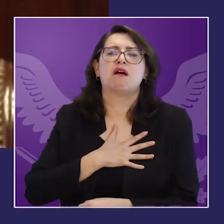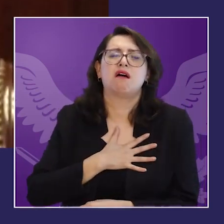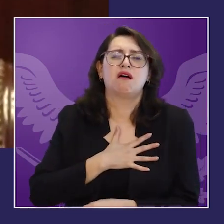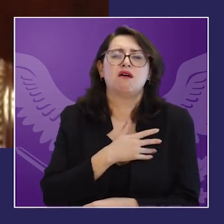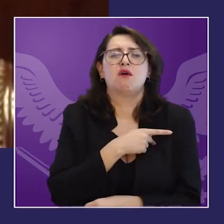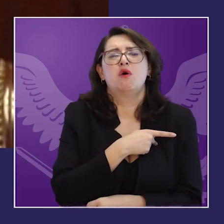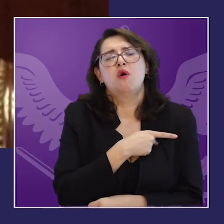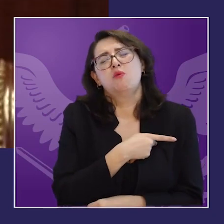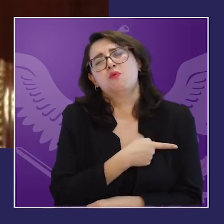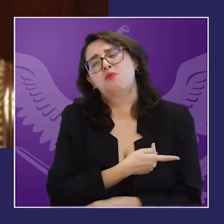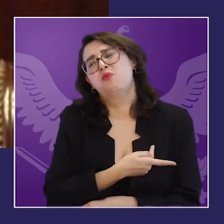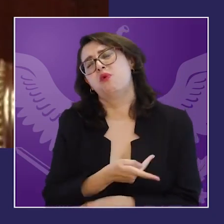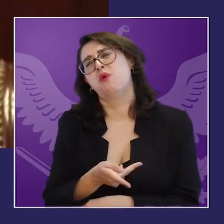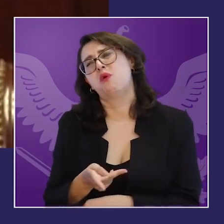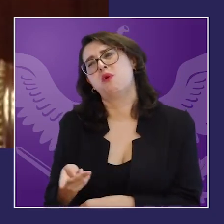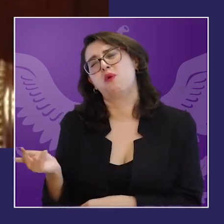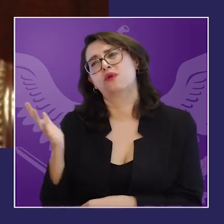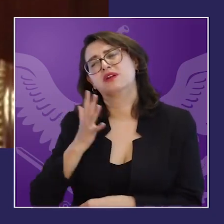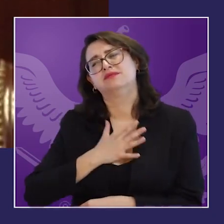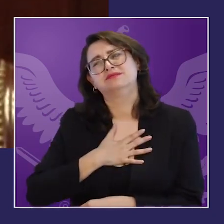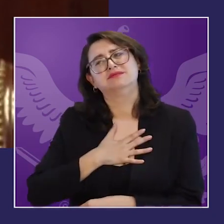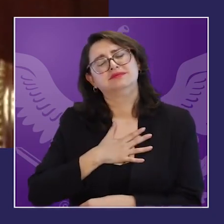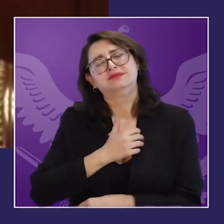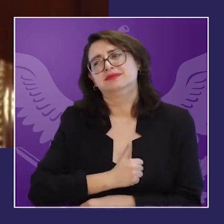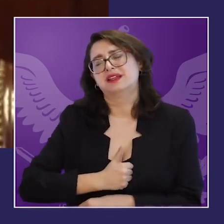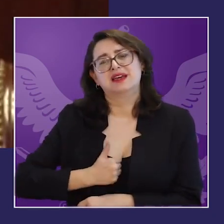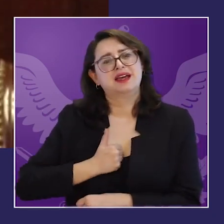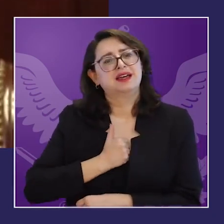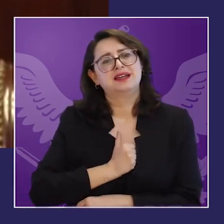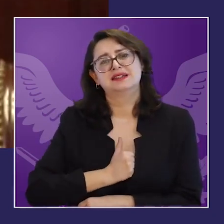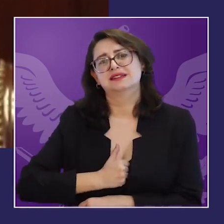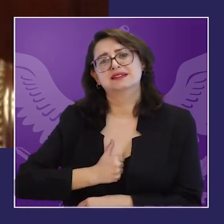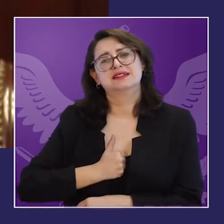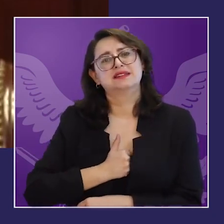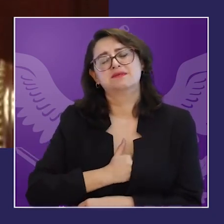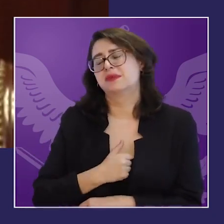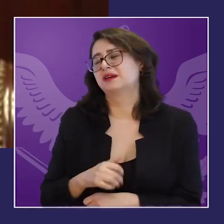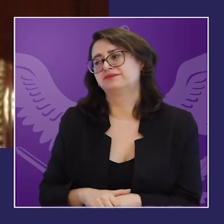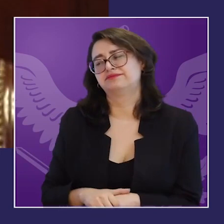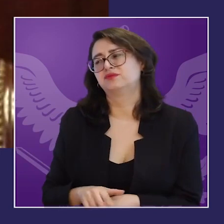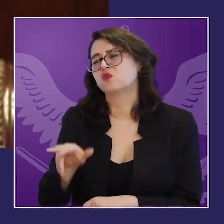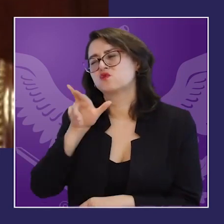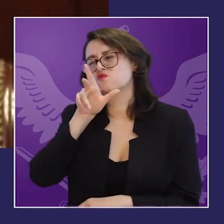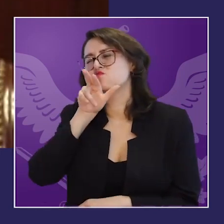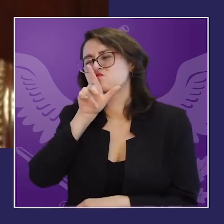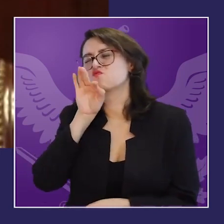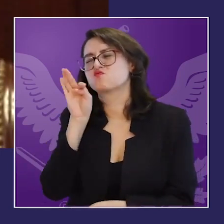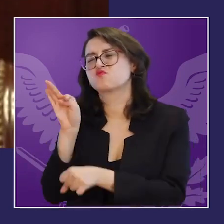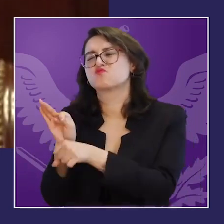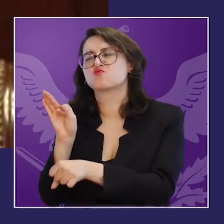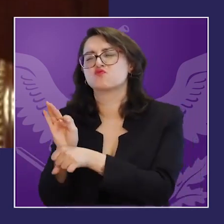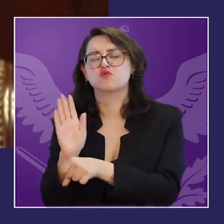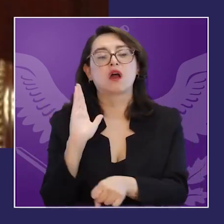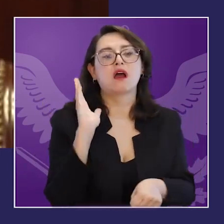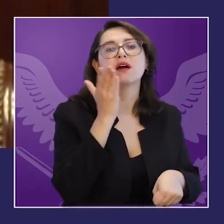construye además socialmente para hacer más válida la sentencia, ¿sí? Esa sentencia tampoco es reparadora, pero